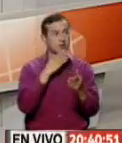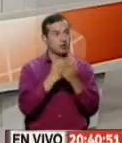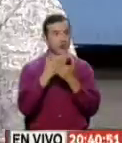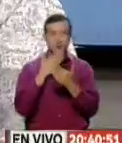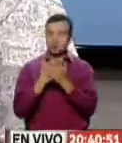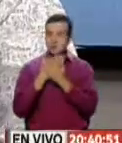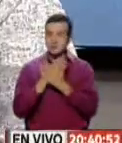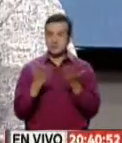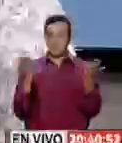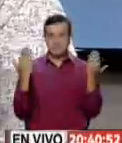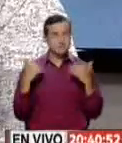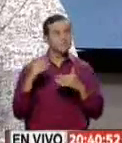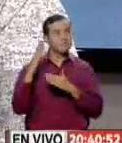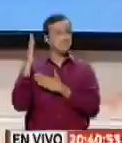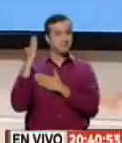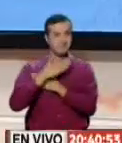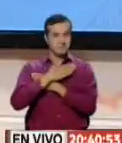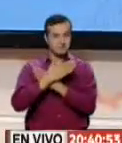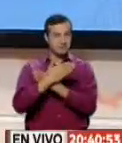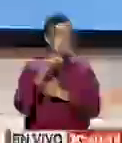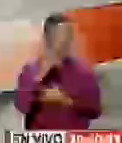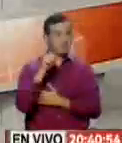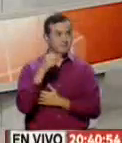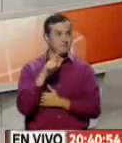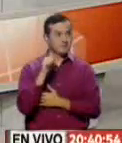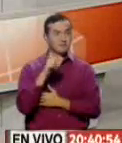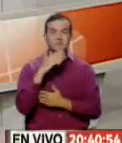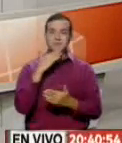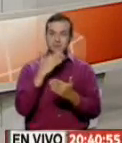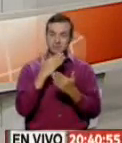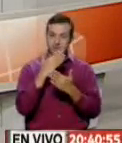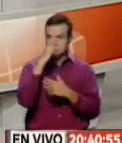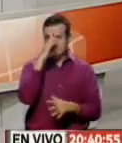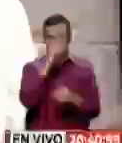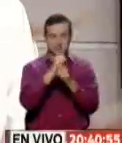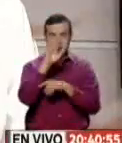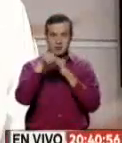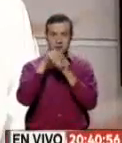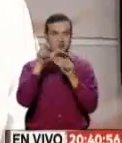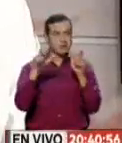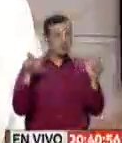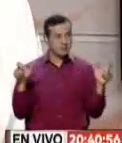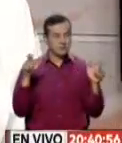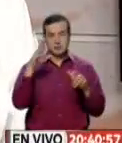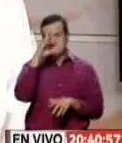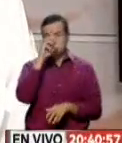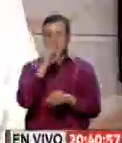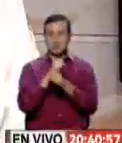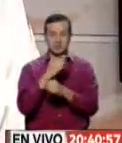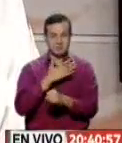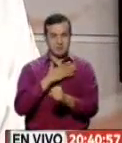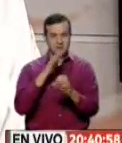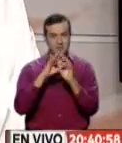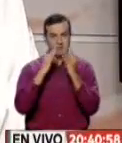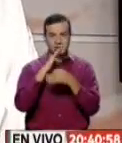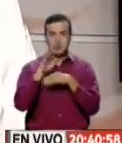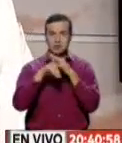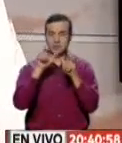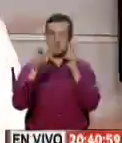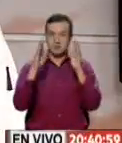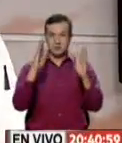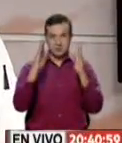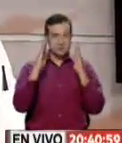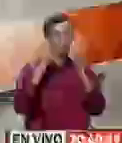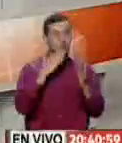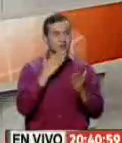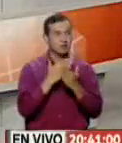aquí en Telediario y felicitaciones también, Ángel. Buenas noches, Fabricio, buenas noches con toda la gente, buenas noches con mi familia y con todos los que nos siguen.